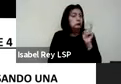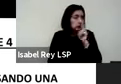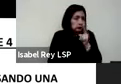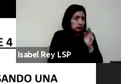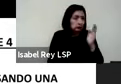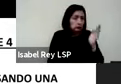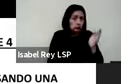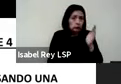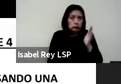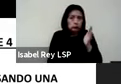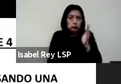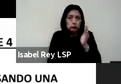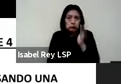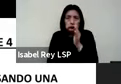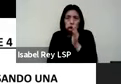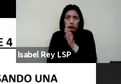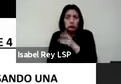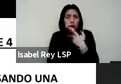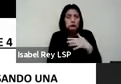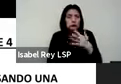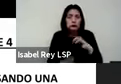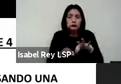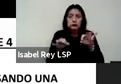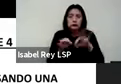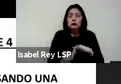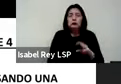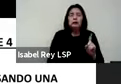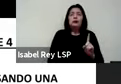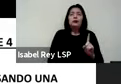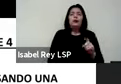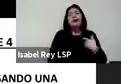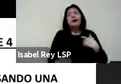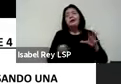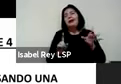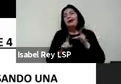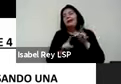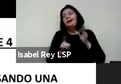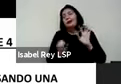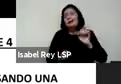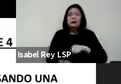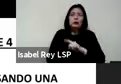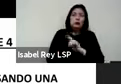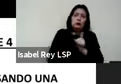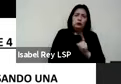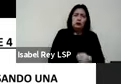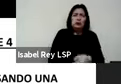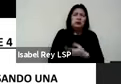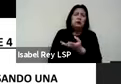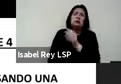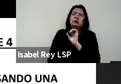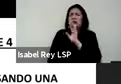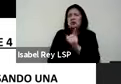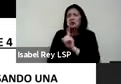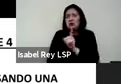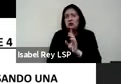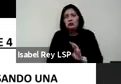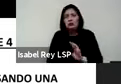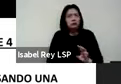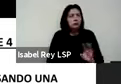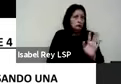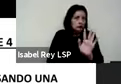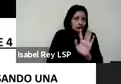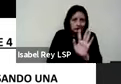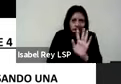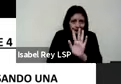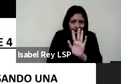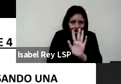cómo esto es importante. No es de que se contagie o no se contagie. ¿Cómo dicen que no se contagia? No, no